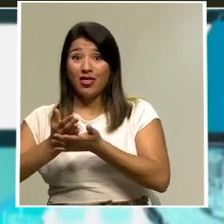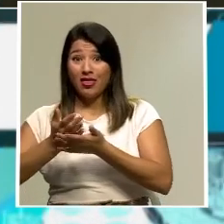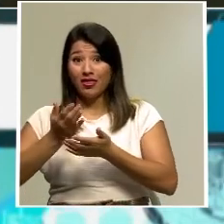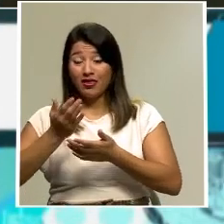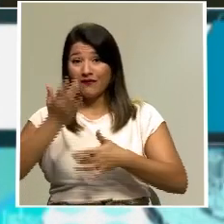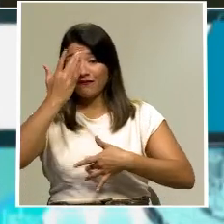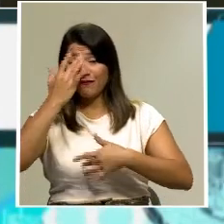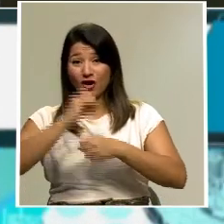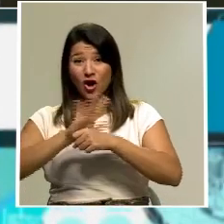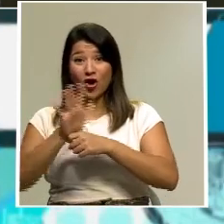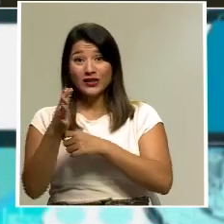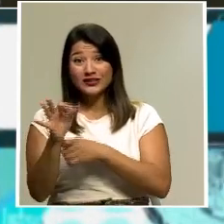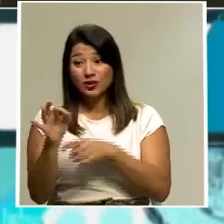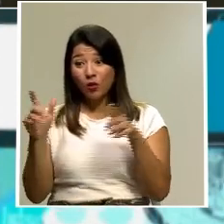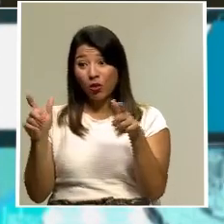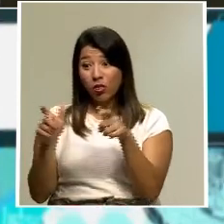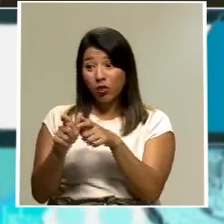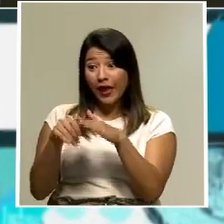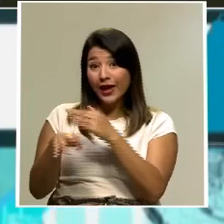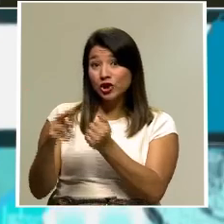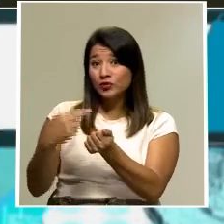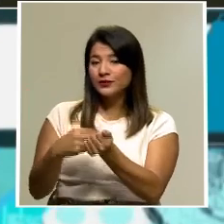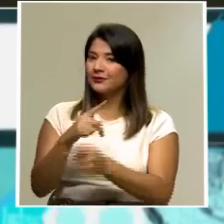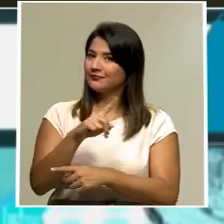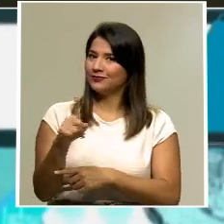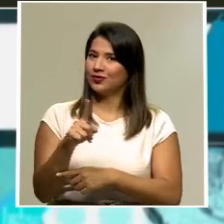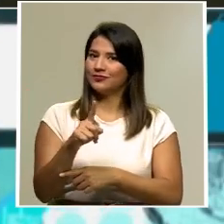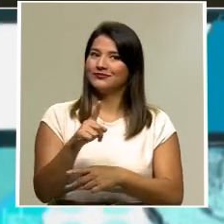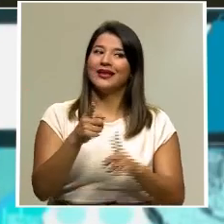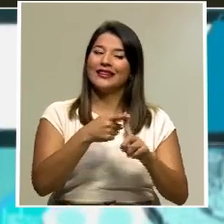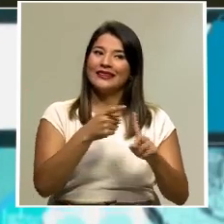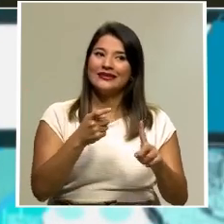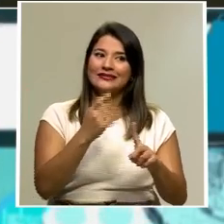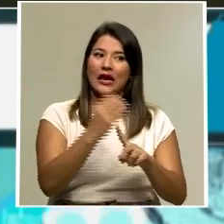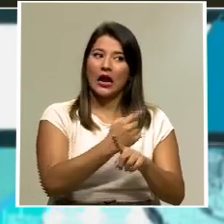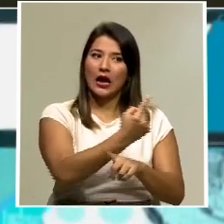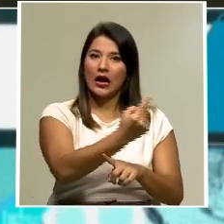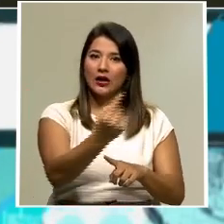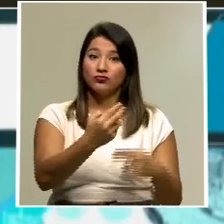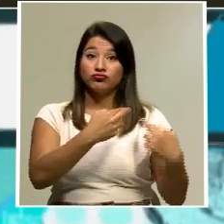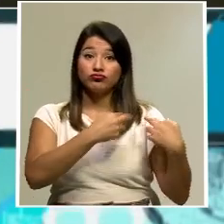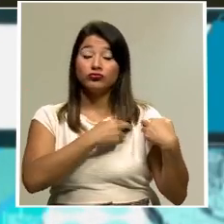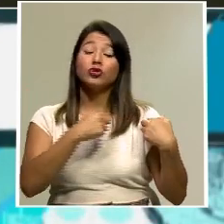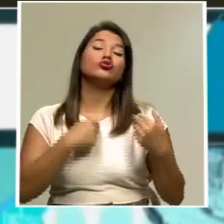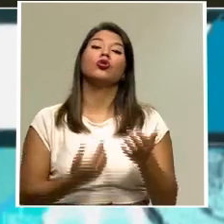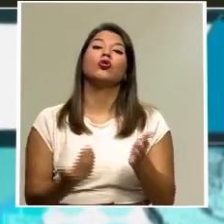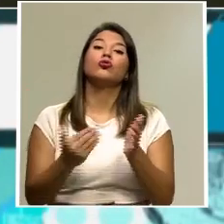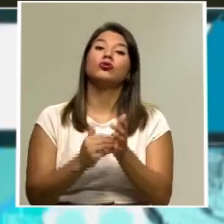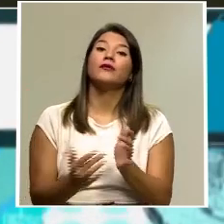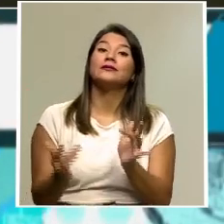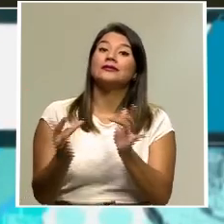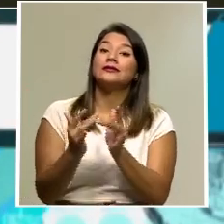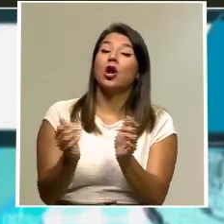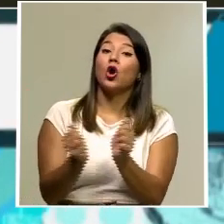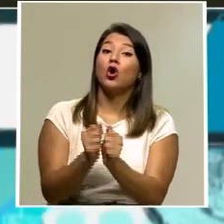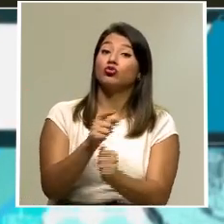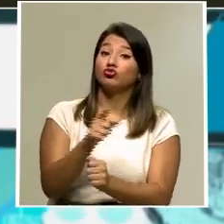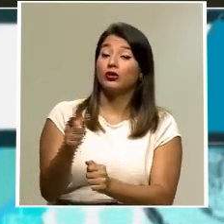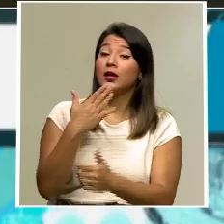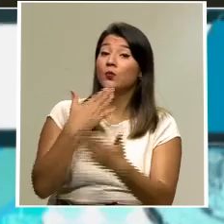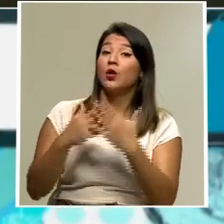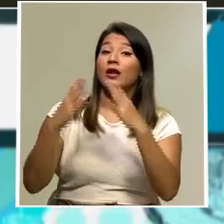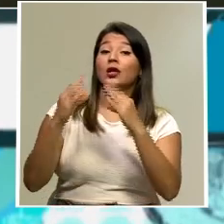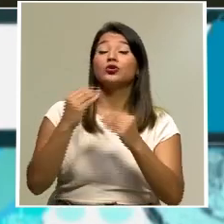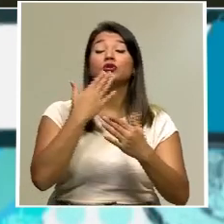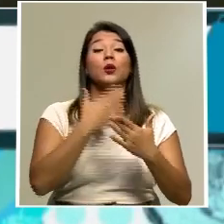tomemos desde nuestros hogares o en nuestras comunidades. Vuelvo con usted al estudio principal, donde tiene más noticias. Buenas noches. Buenas noches,